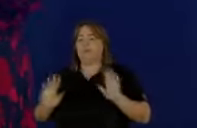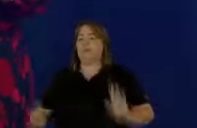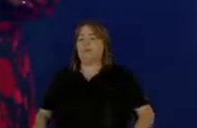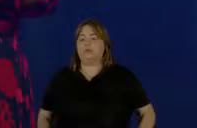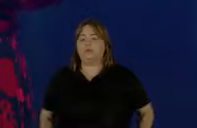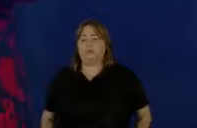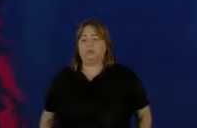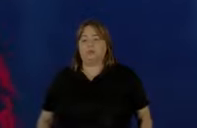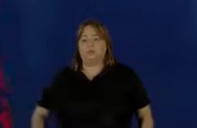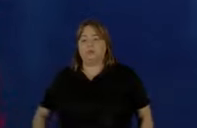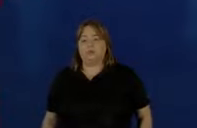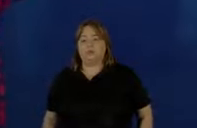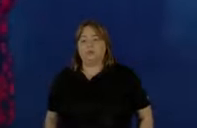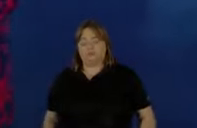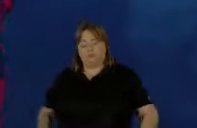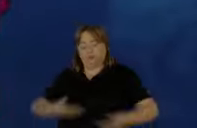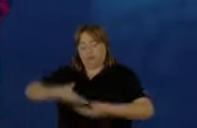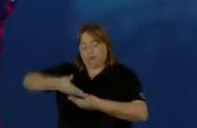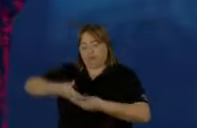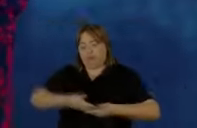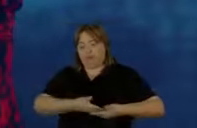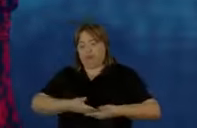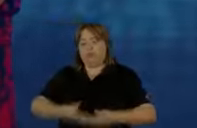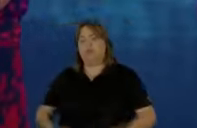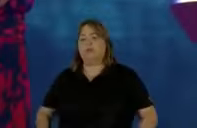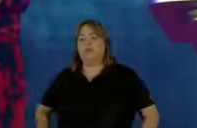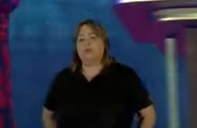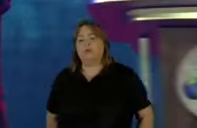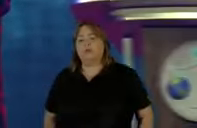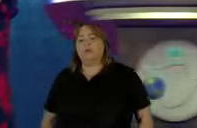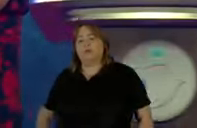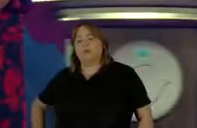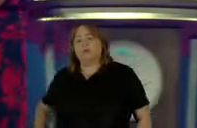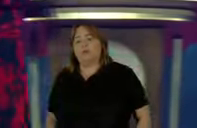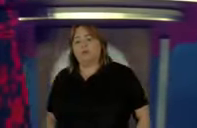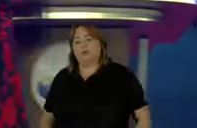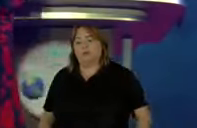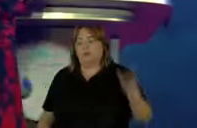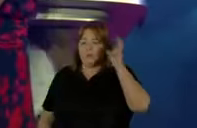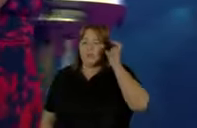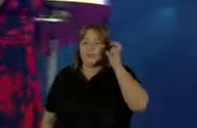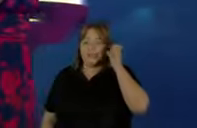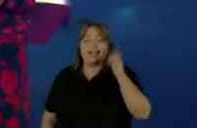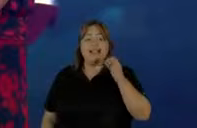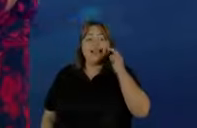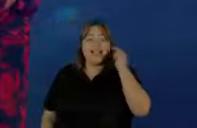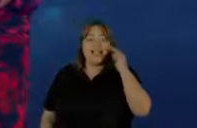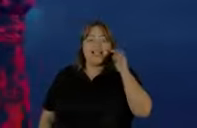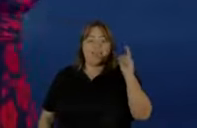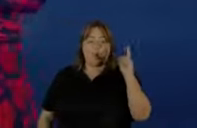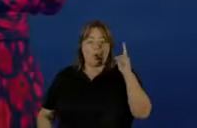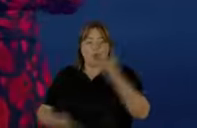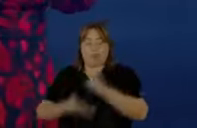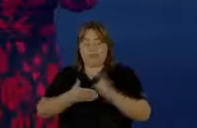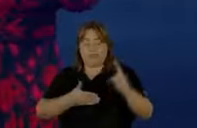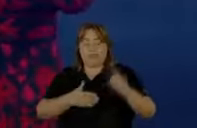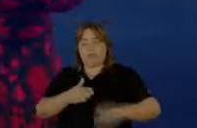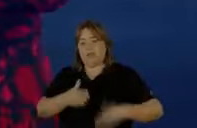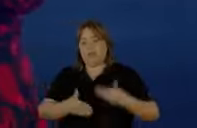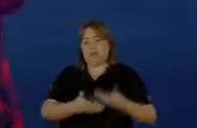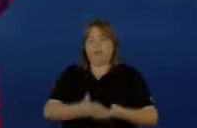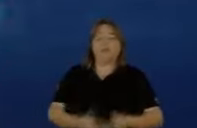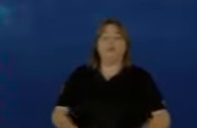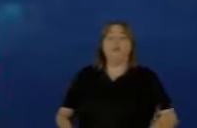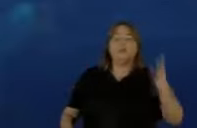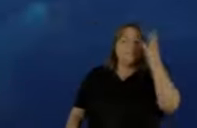está cero millas, está allí sentadita, acostadita. Gloria a Dios. Escuche bien, una semana de nacida. Pero lo más